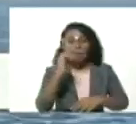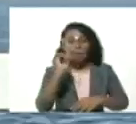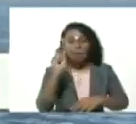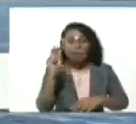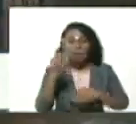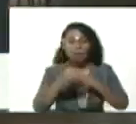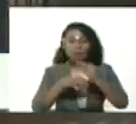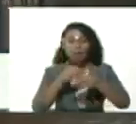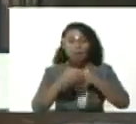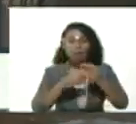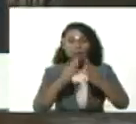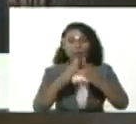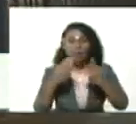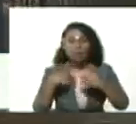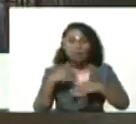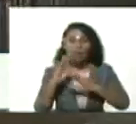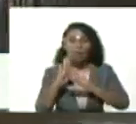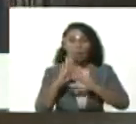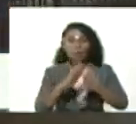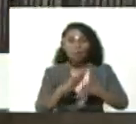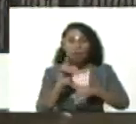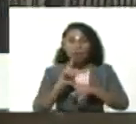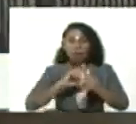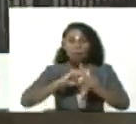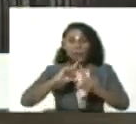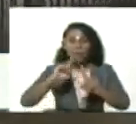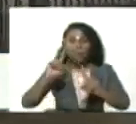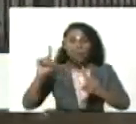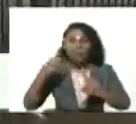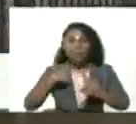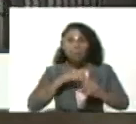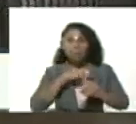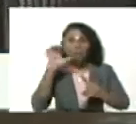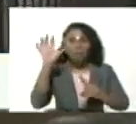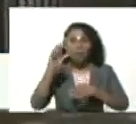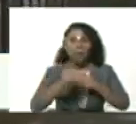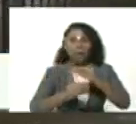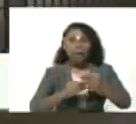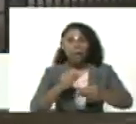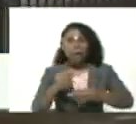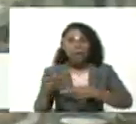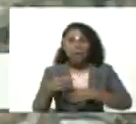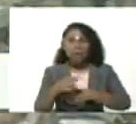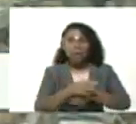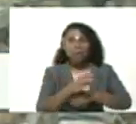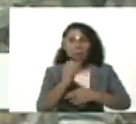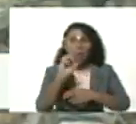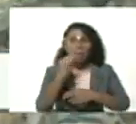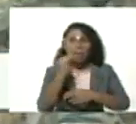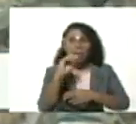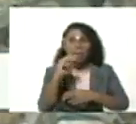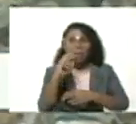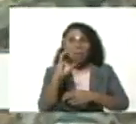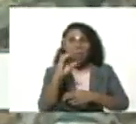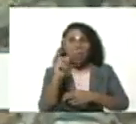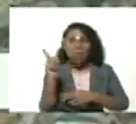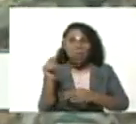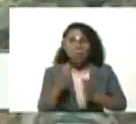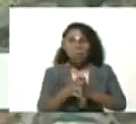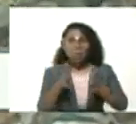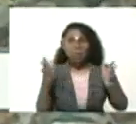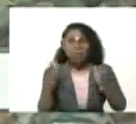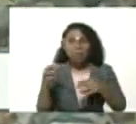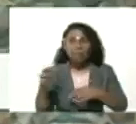genera todo el aporte de electricidad para nuestro país, confluye en el río Orinoco. Es decir, son los dos más grandes ríos